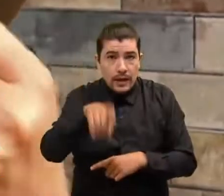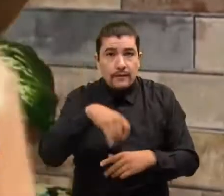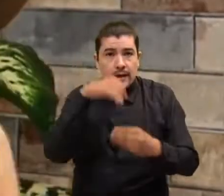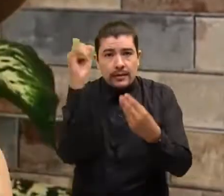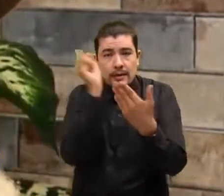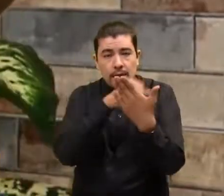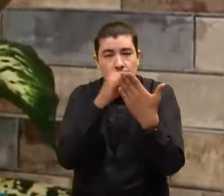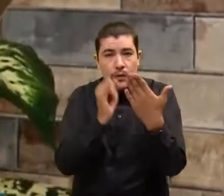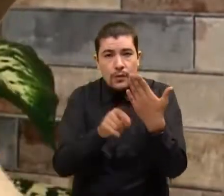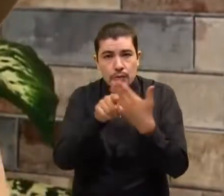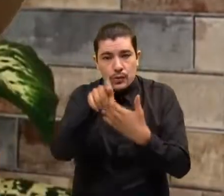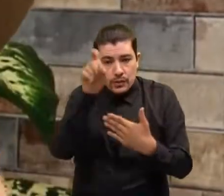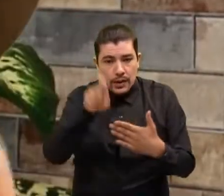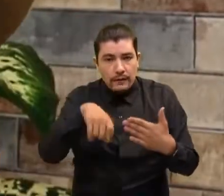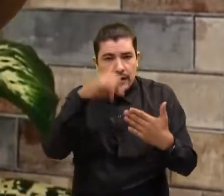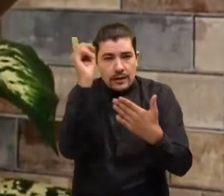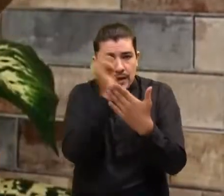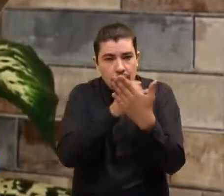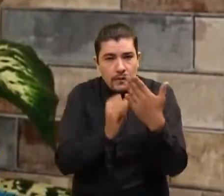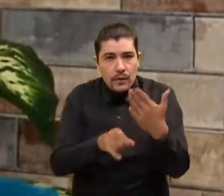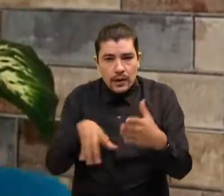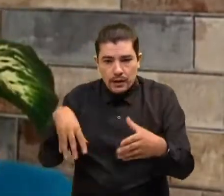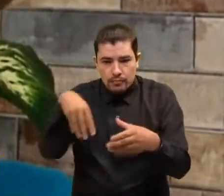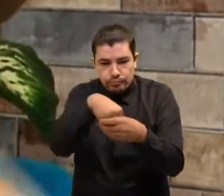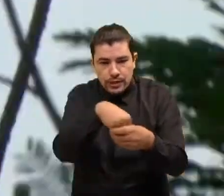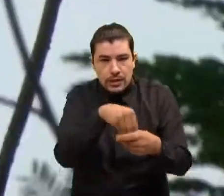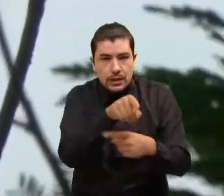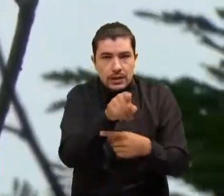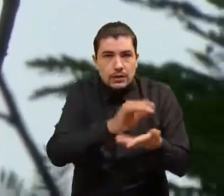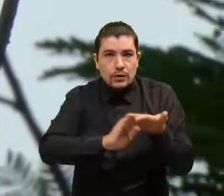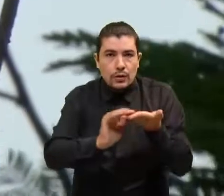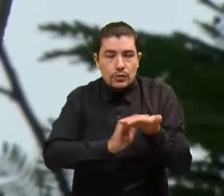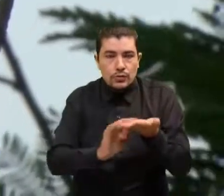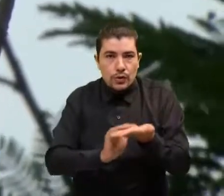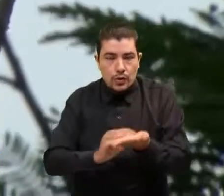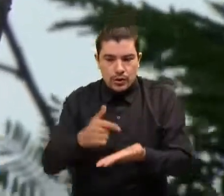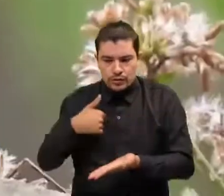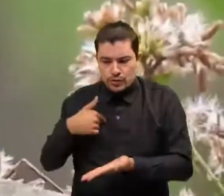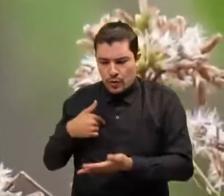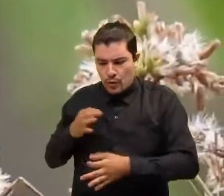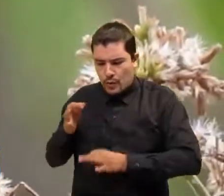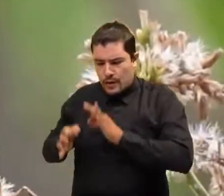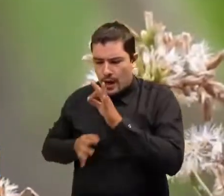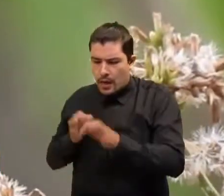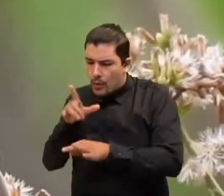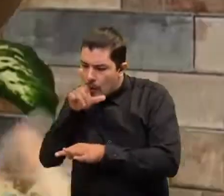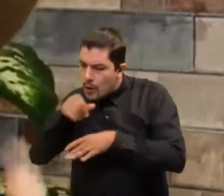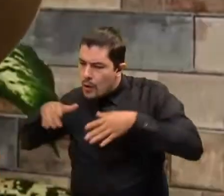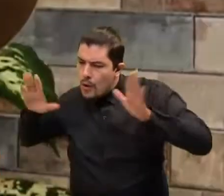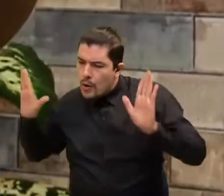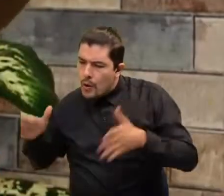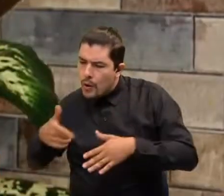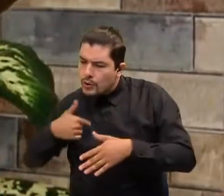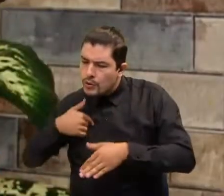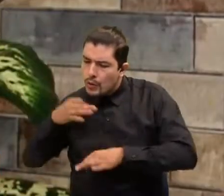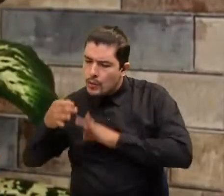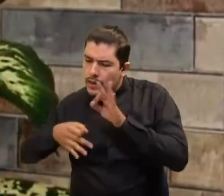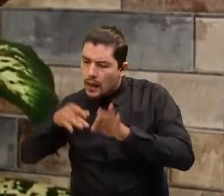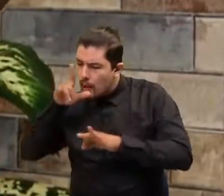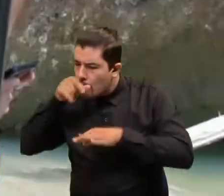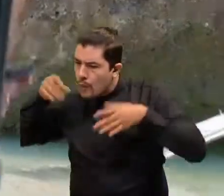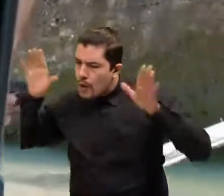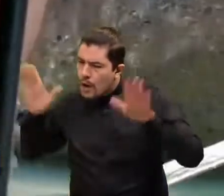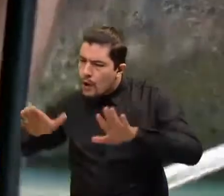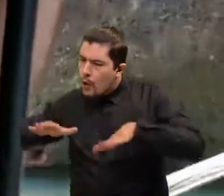dibujo físico deben de plasmar una solución. Yo como un guardián de las aves, y yo como guardián de las aves, ¿cómo cuido las aves de mi